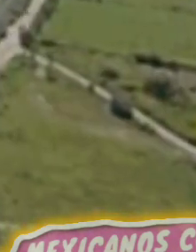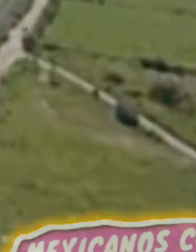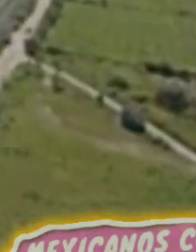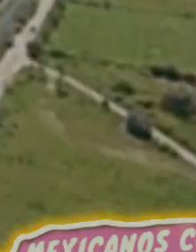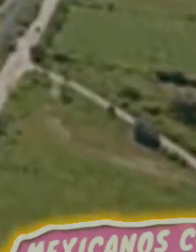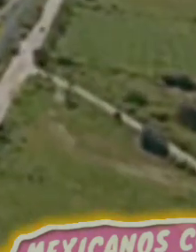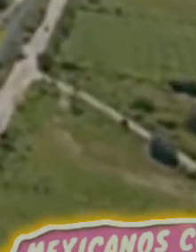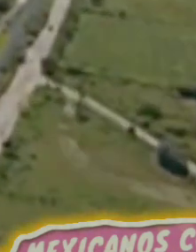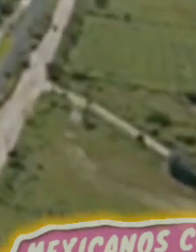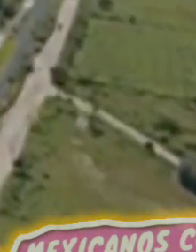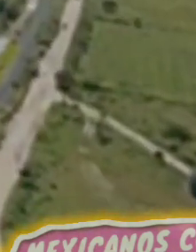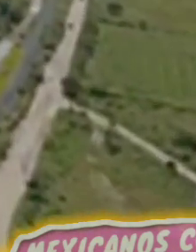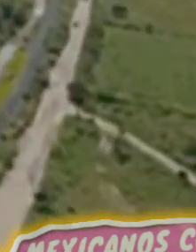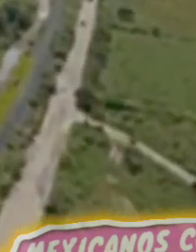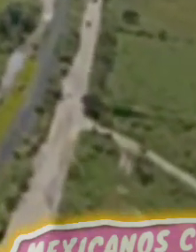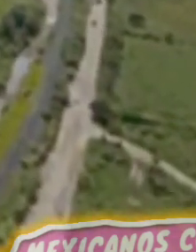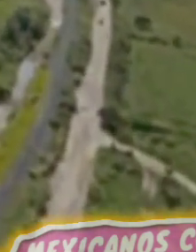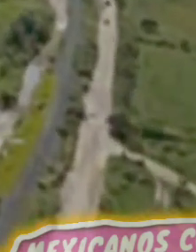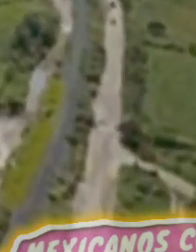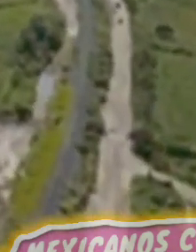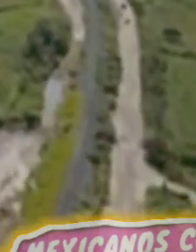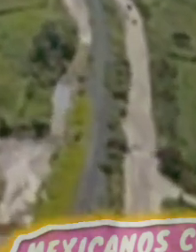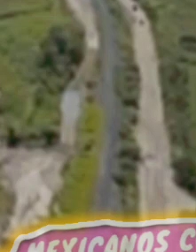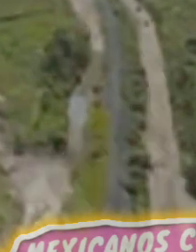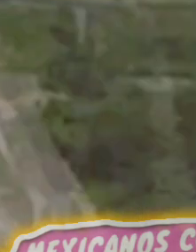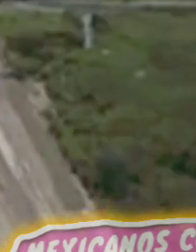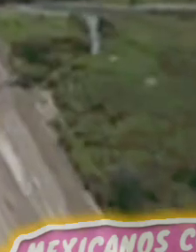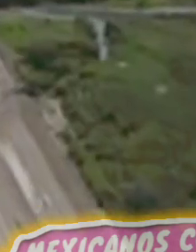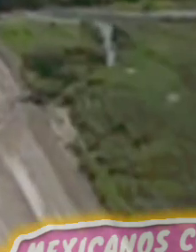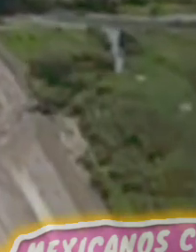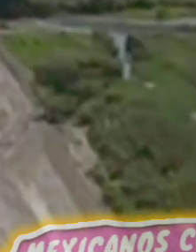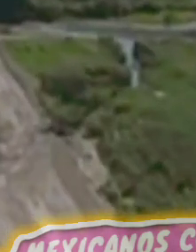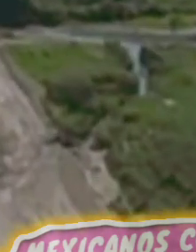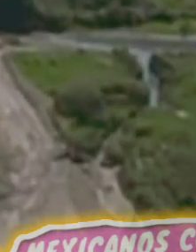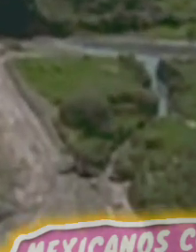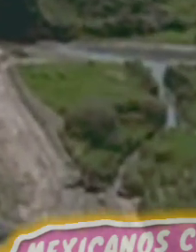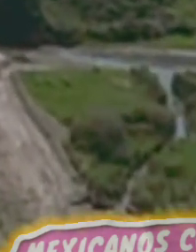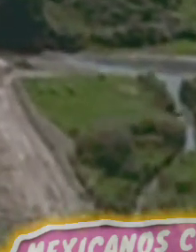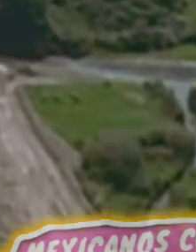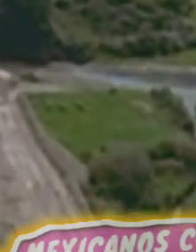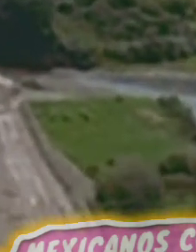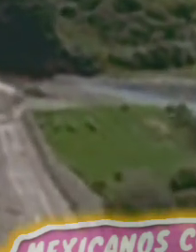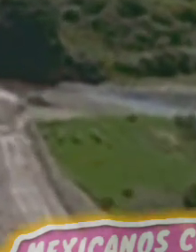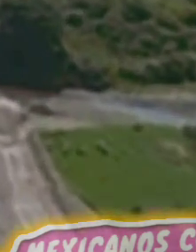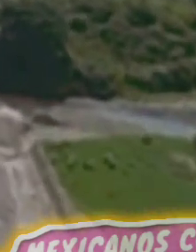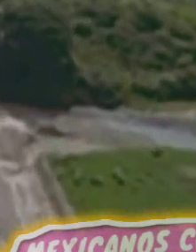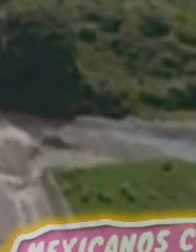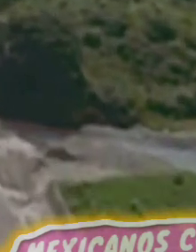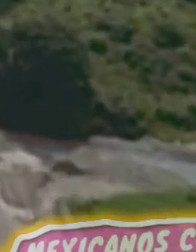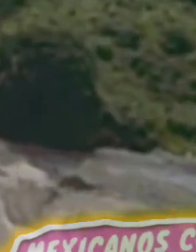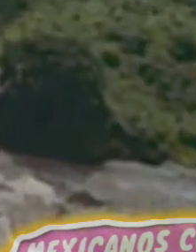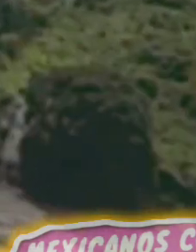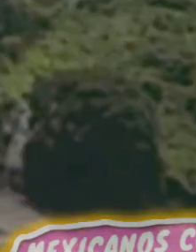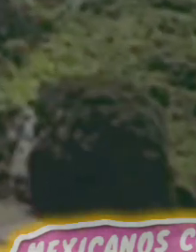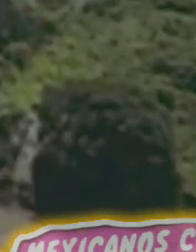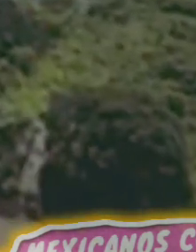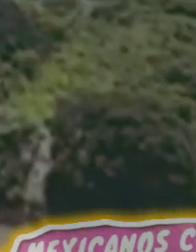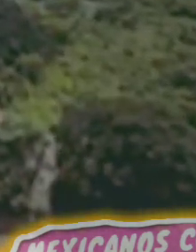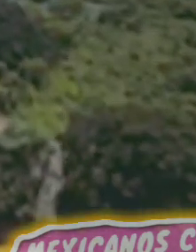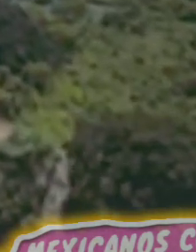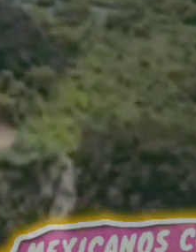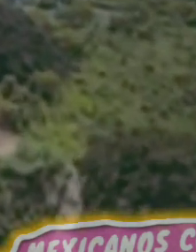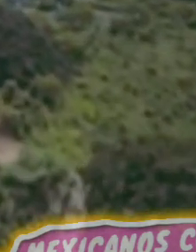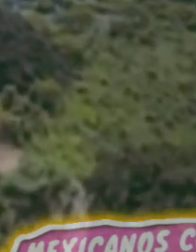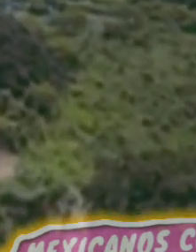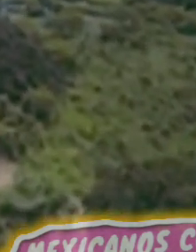Como ven, todas estas obras son, si bien distancias que pueden ser no tan extensas, son muy complejas en cuanto a